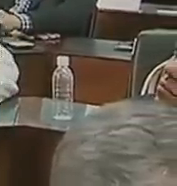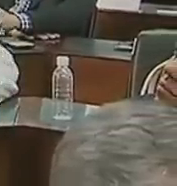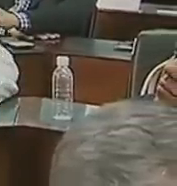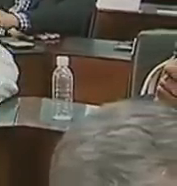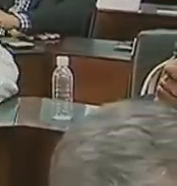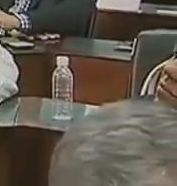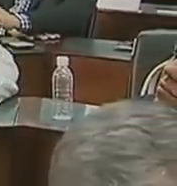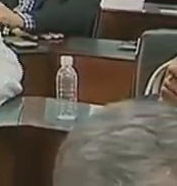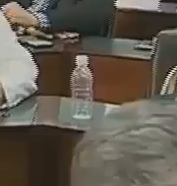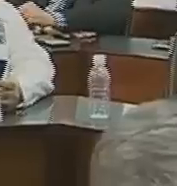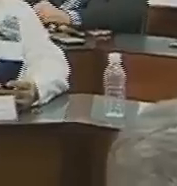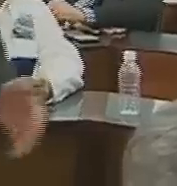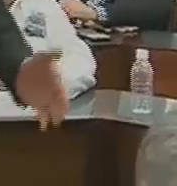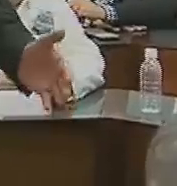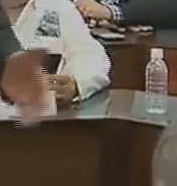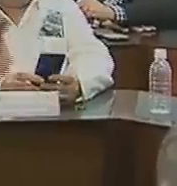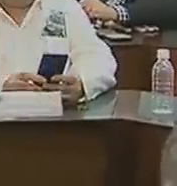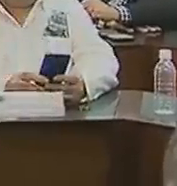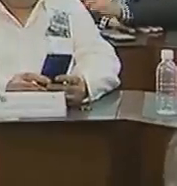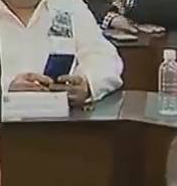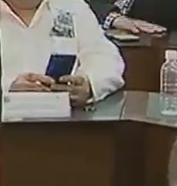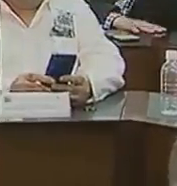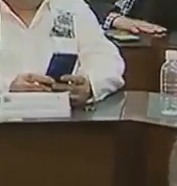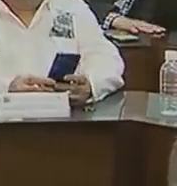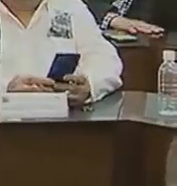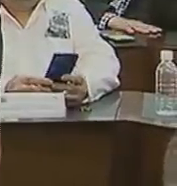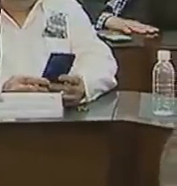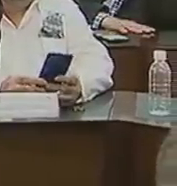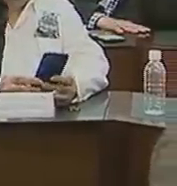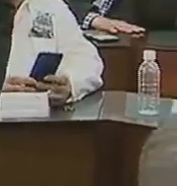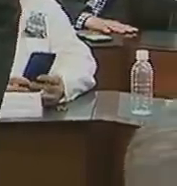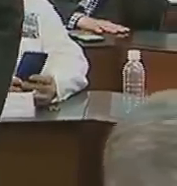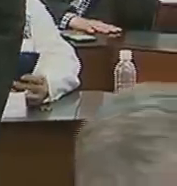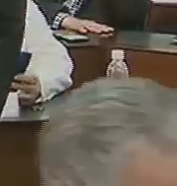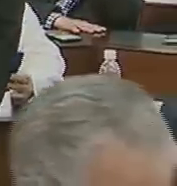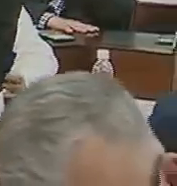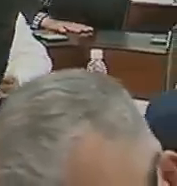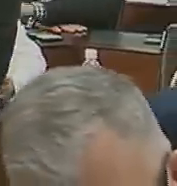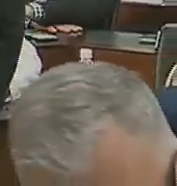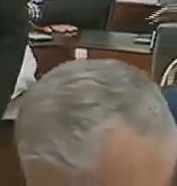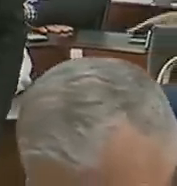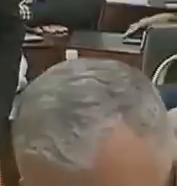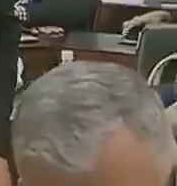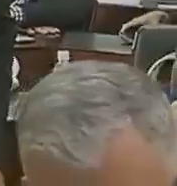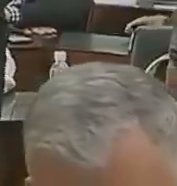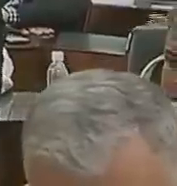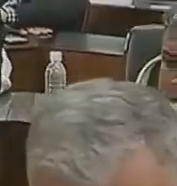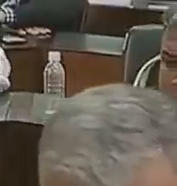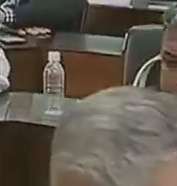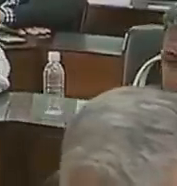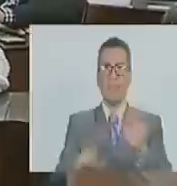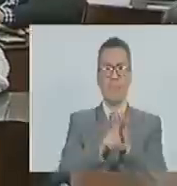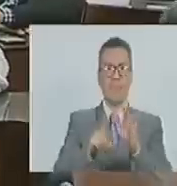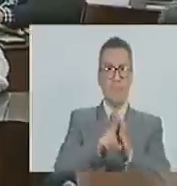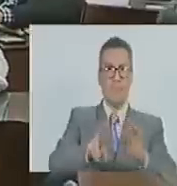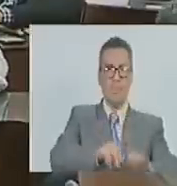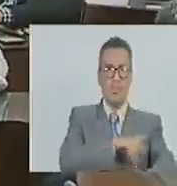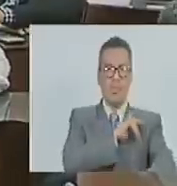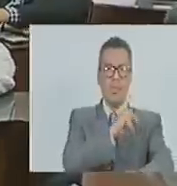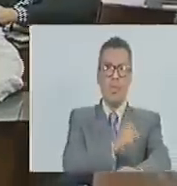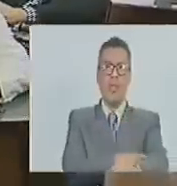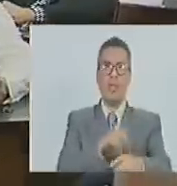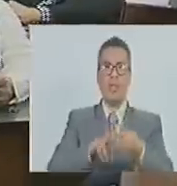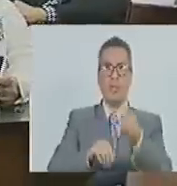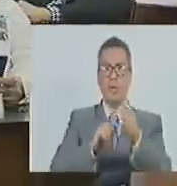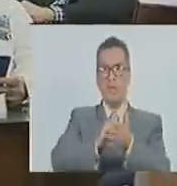y al ordenamiento jurídico, artículo 295, artículo 296 de la Constitución, ley orgánica del Poder Electoral, artículo